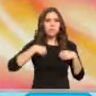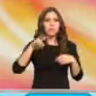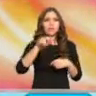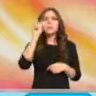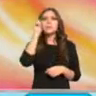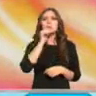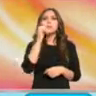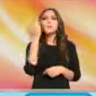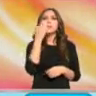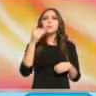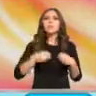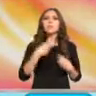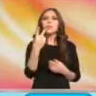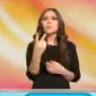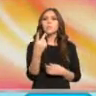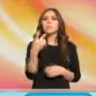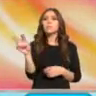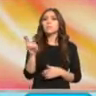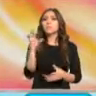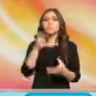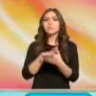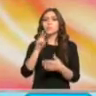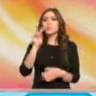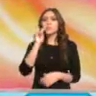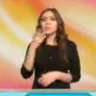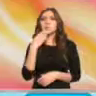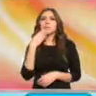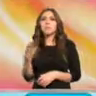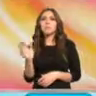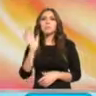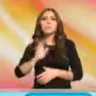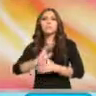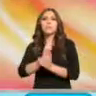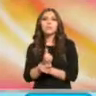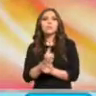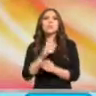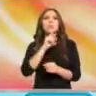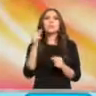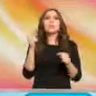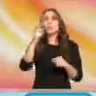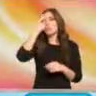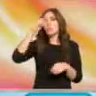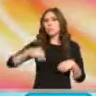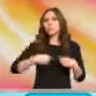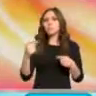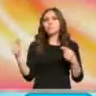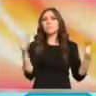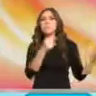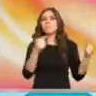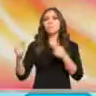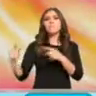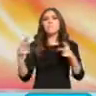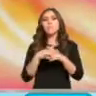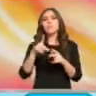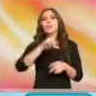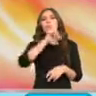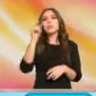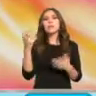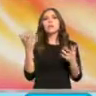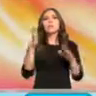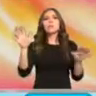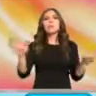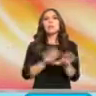vivido toda su vida y a partir de ahí se desata un pleito legal que alcanzó a modificar la Constitución de Estados